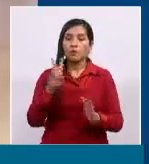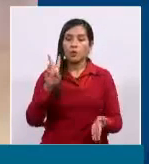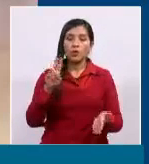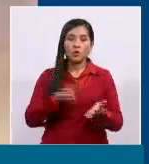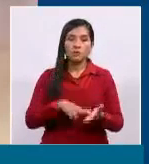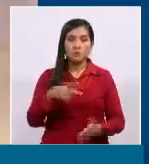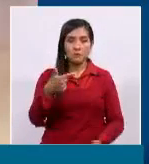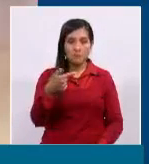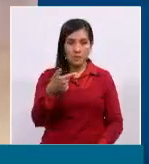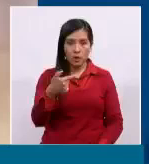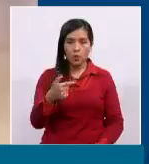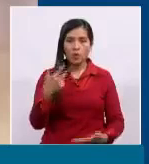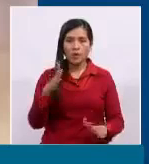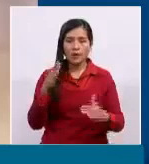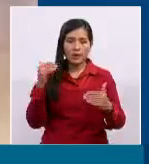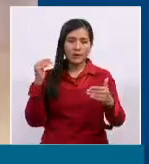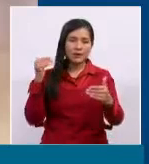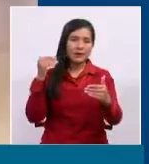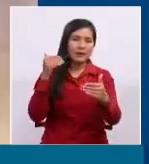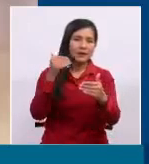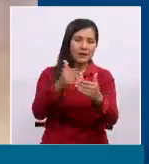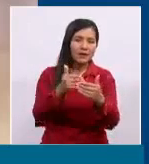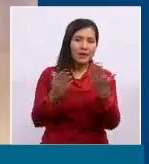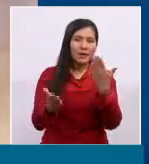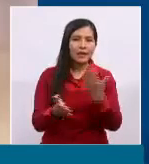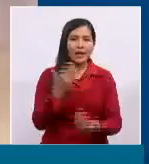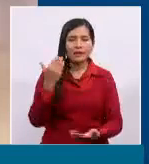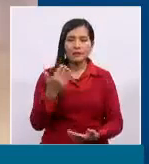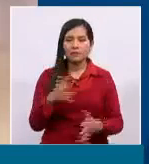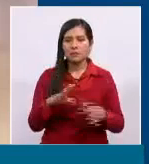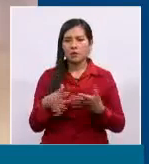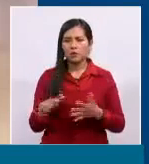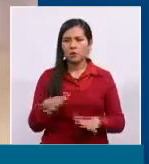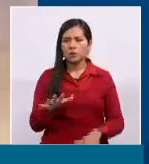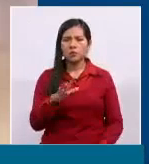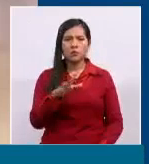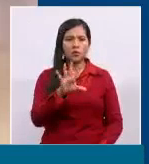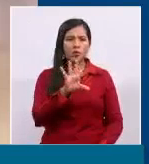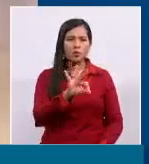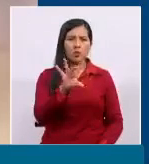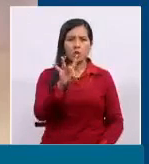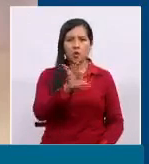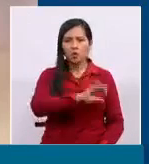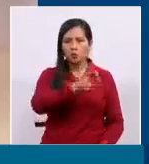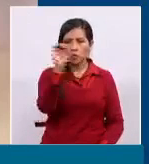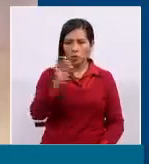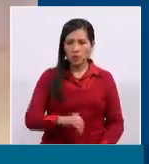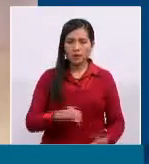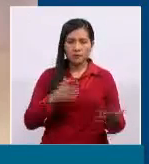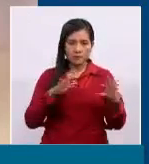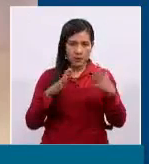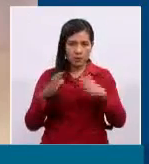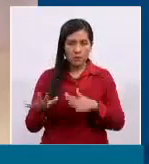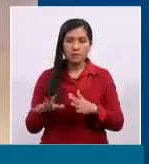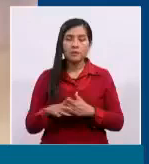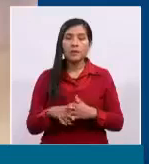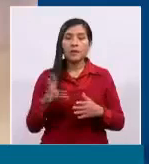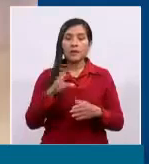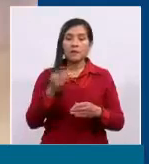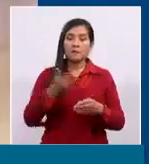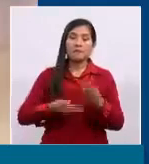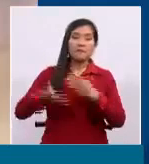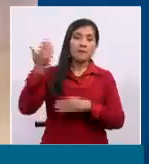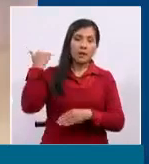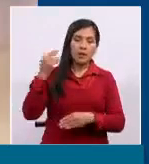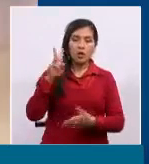2021 hemos llegado a un promedio de un 98%. Y anteriormente